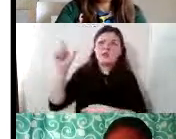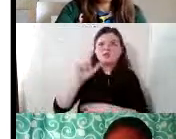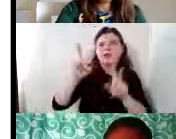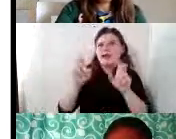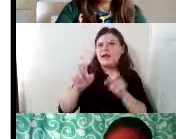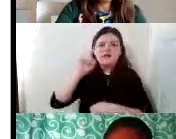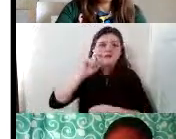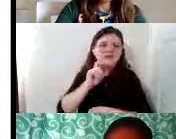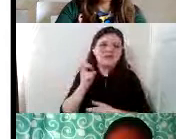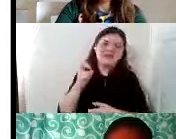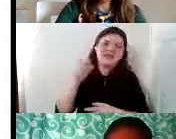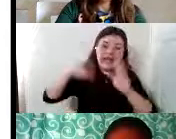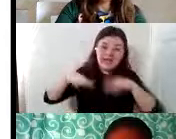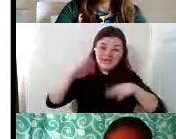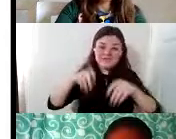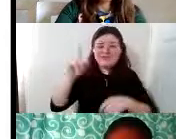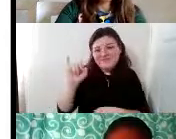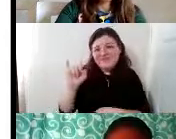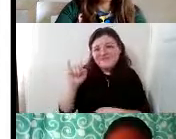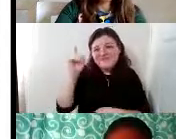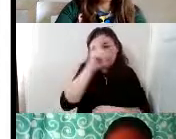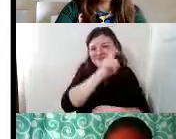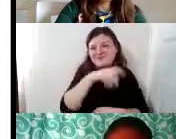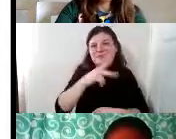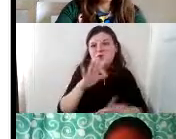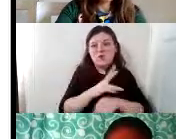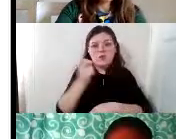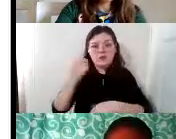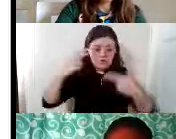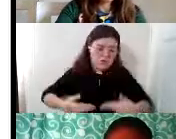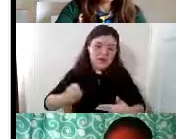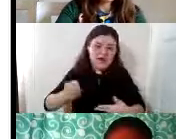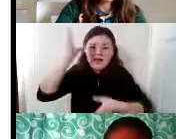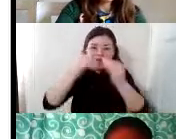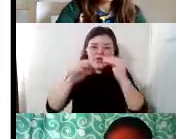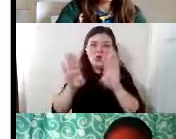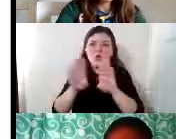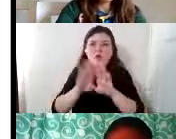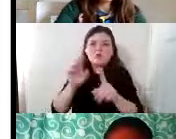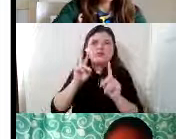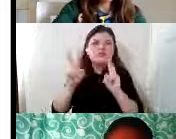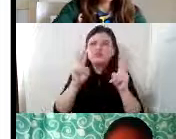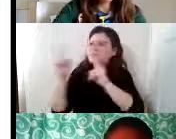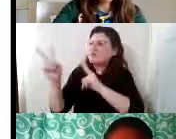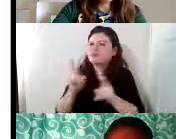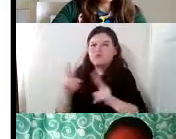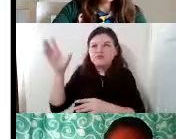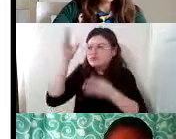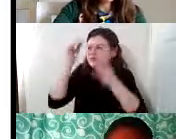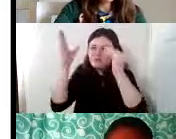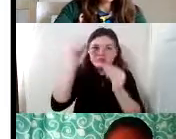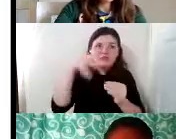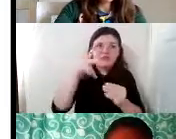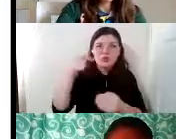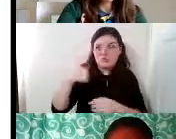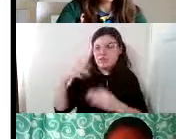veces nos cuesta. ¿Y por qué? Pues porque los seres humanos aprendemos por medio de lo que observamos. Entonces, si yo no observé que en casa tal